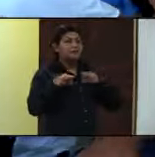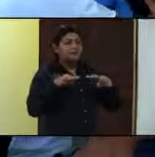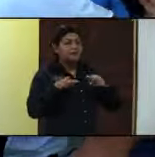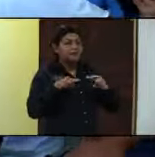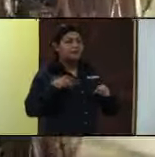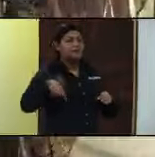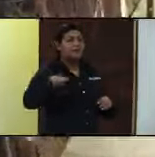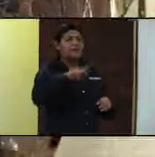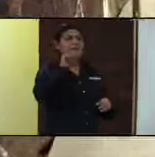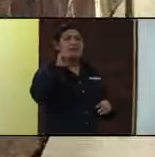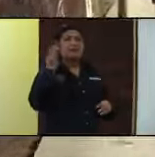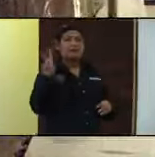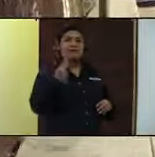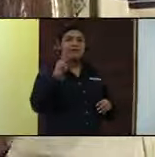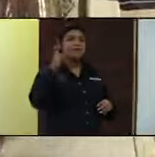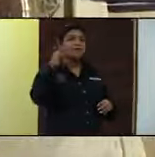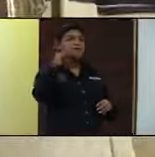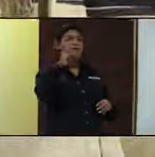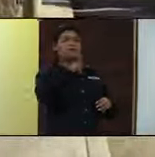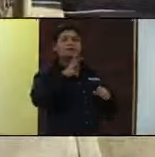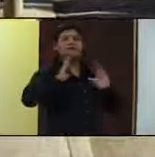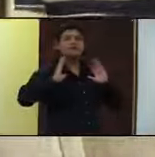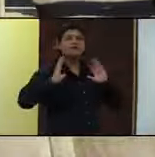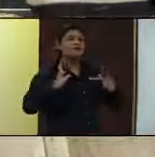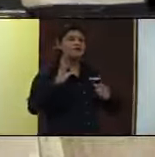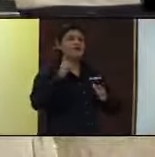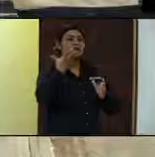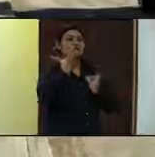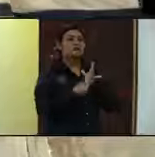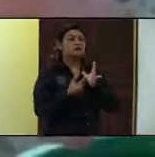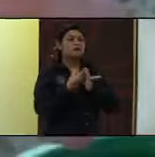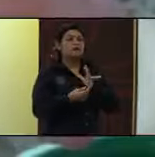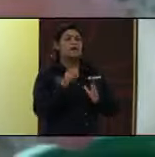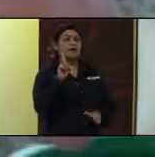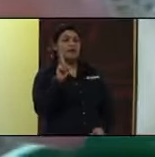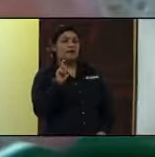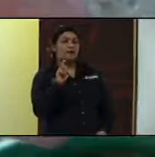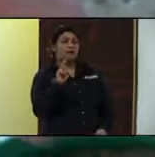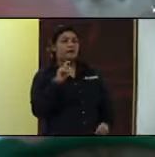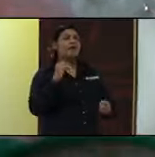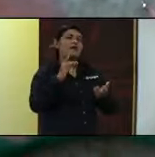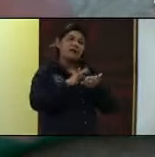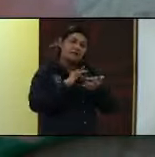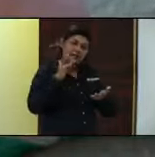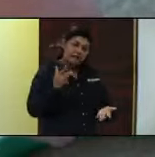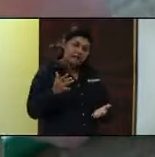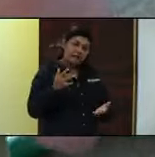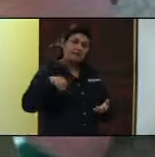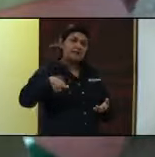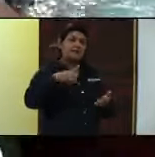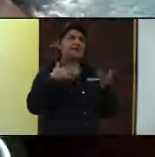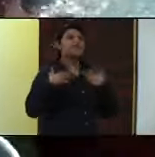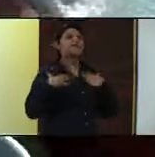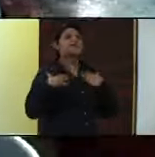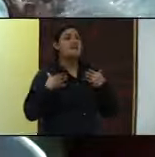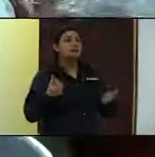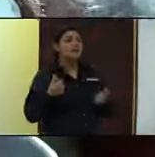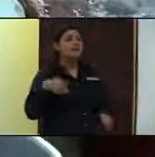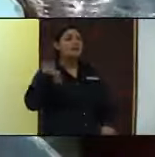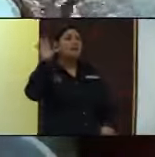y van a ver ustedes que pronto ya no vamos a tener problemas del agua. Agradezco nuevamente que me entendieron, que me